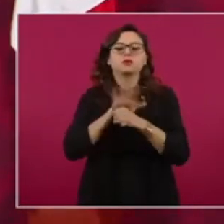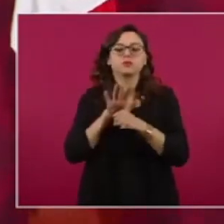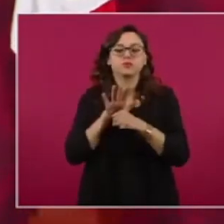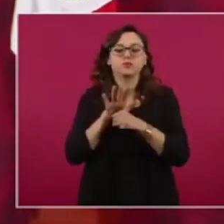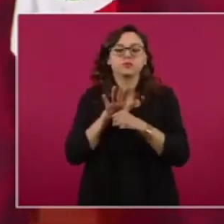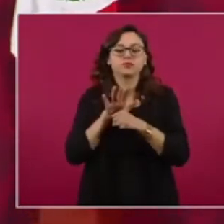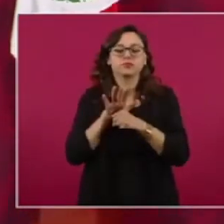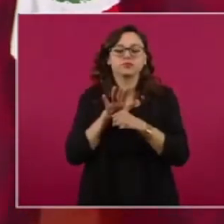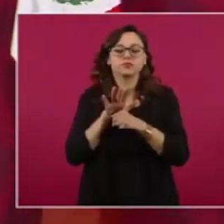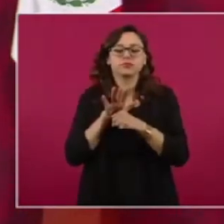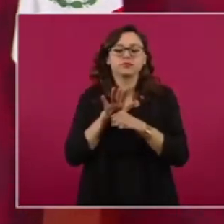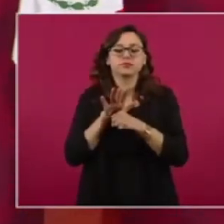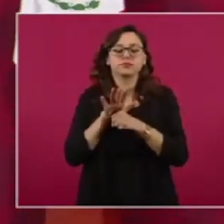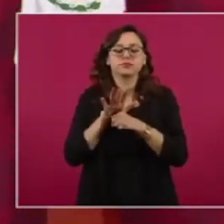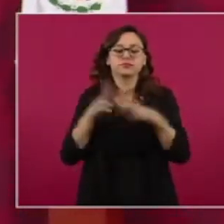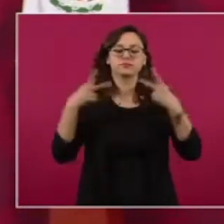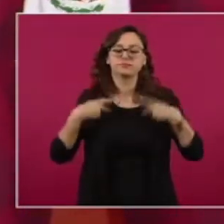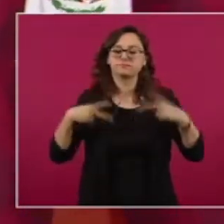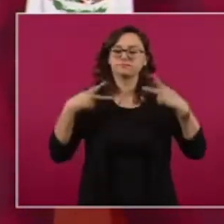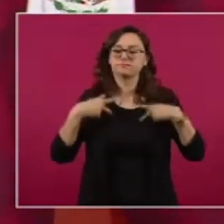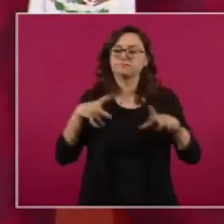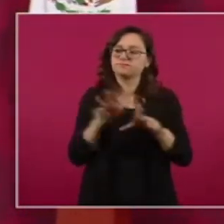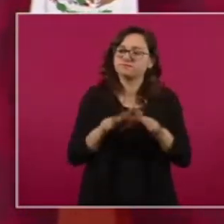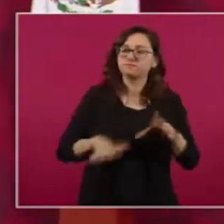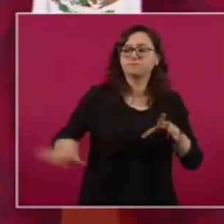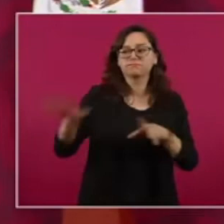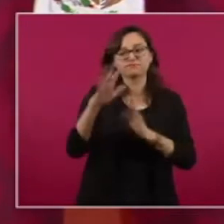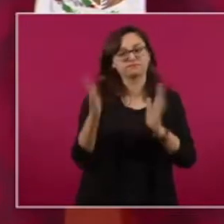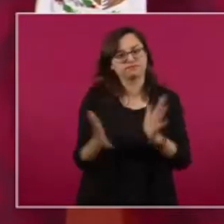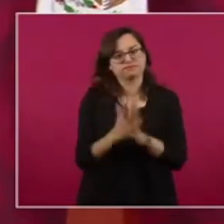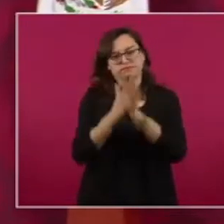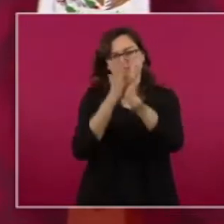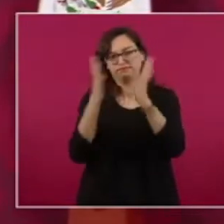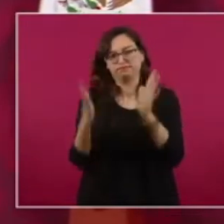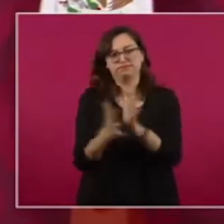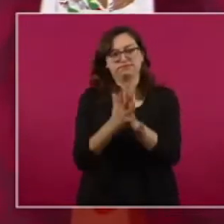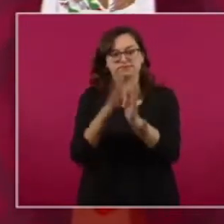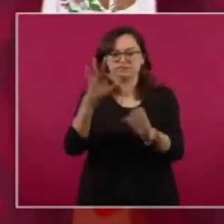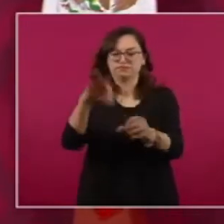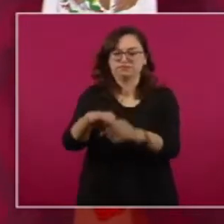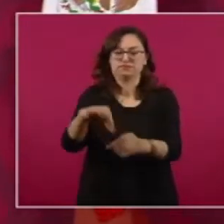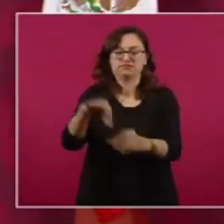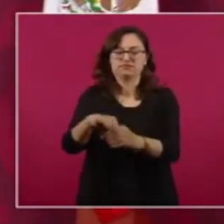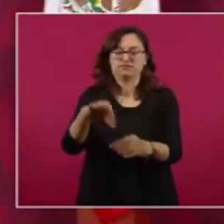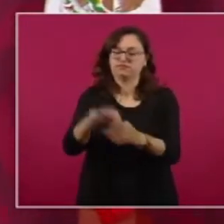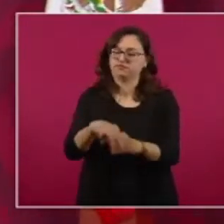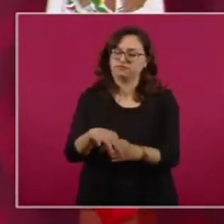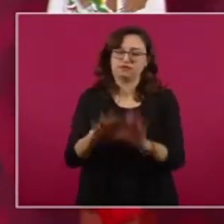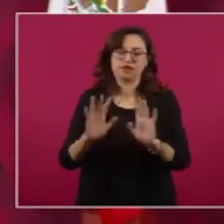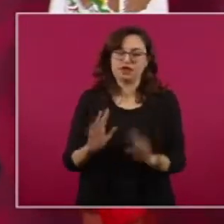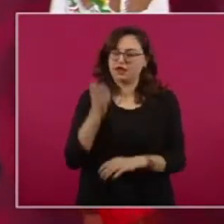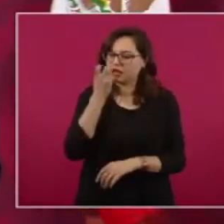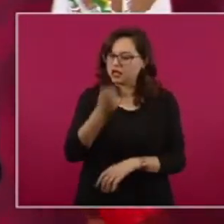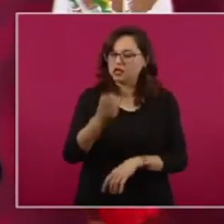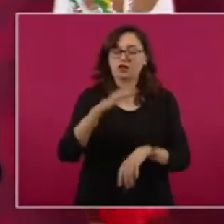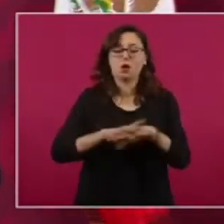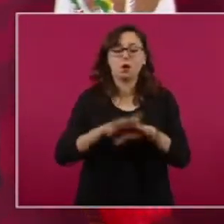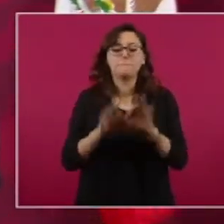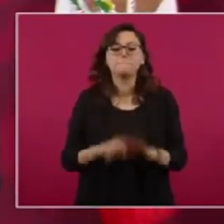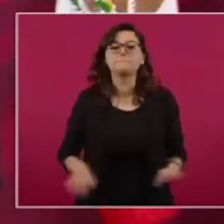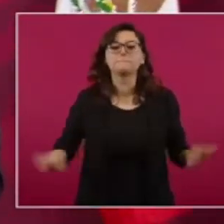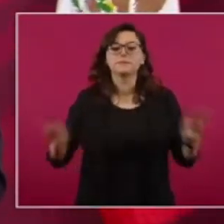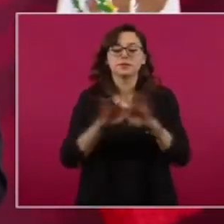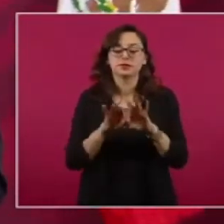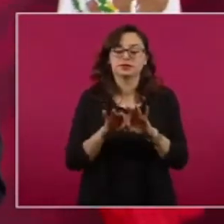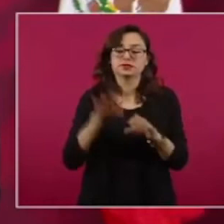la gente participe y que las elecciones transcurran de